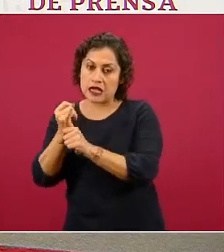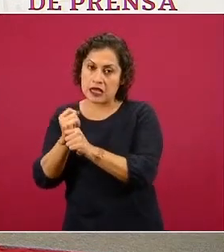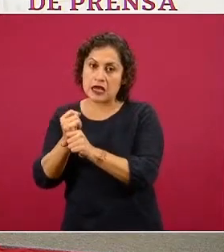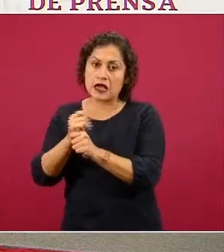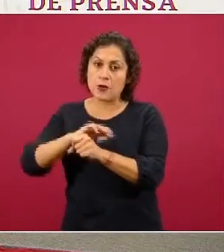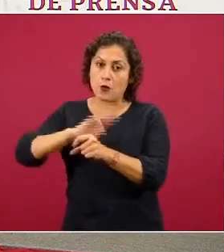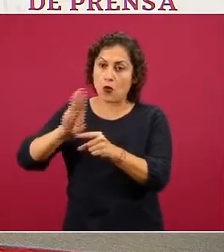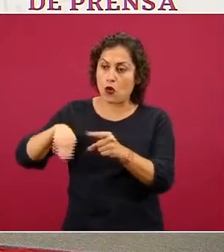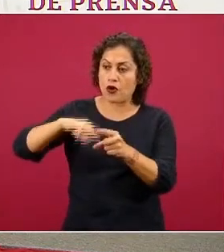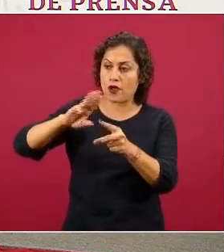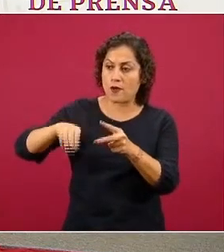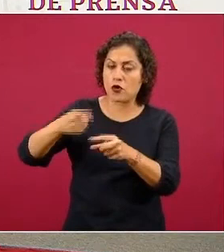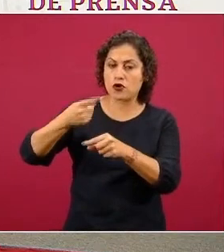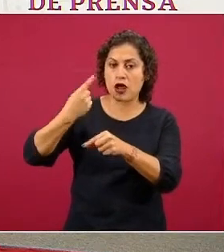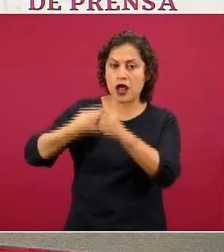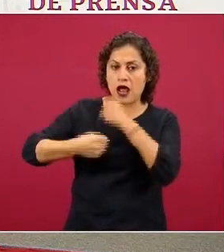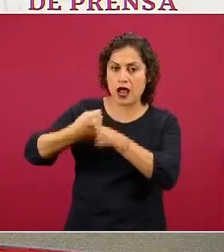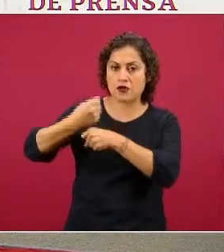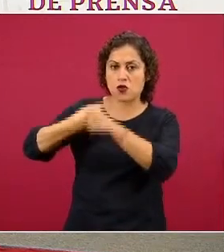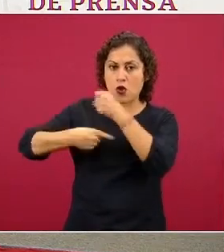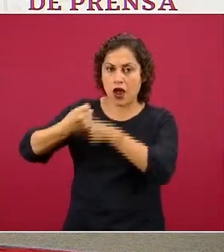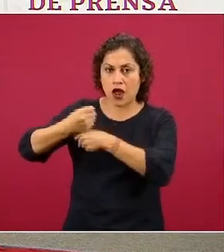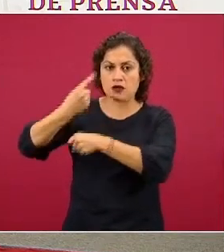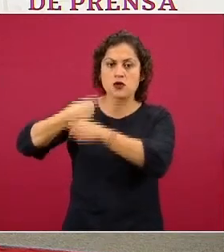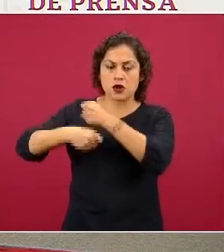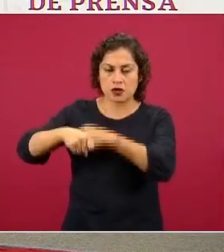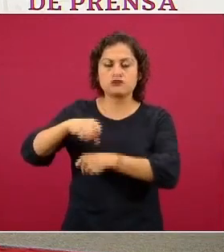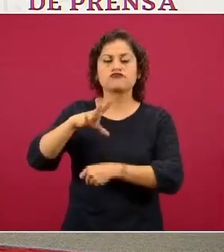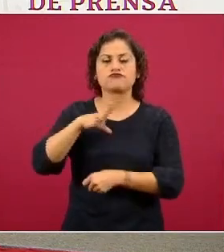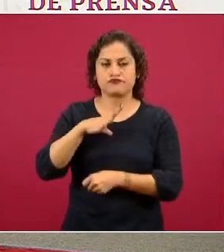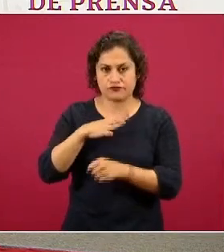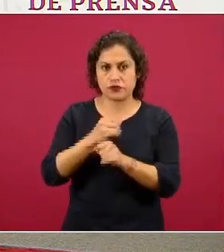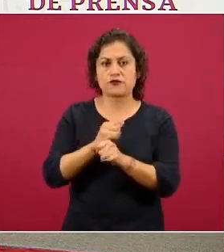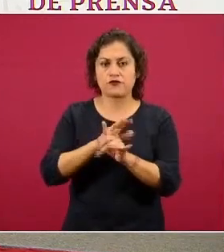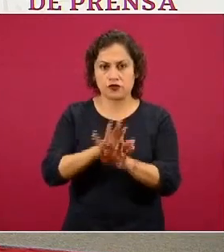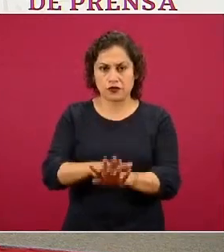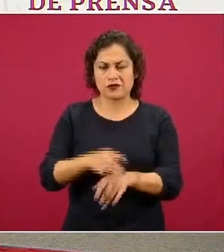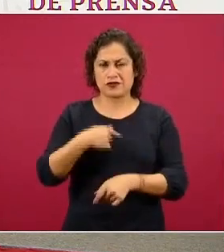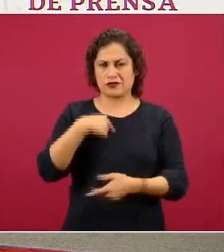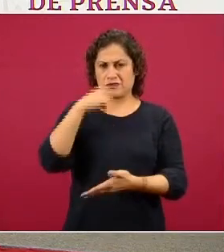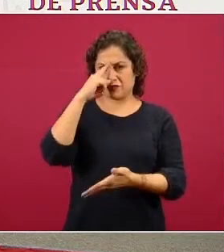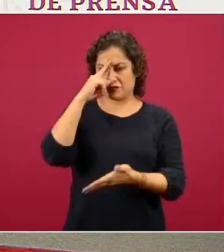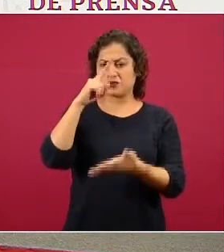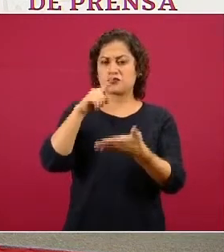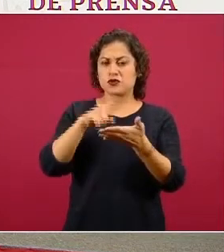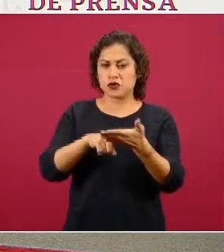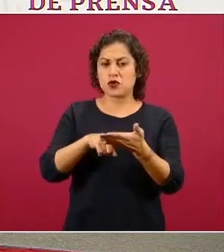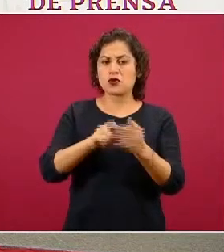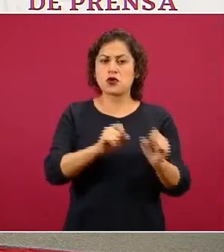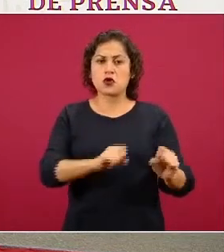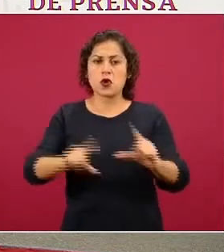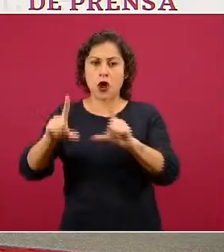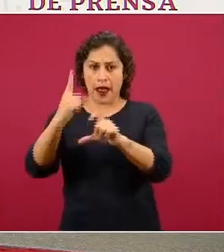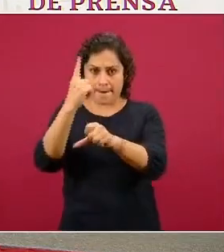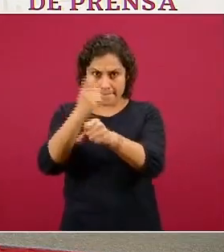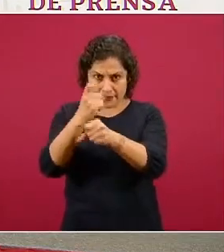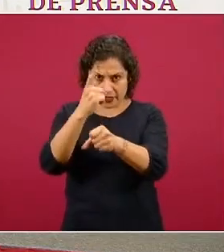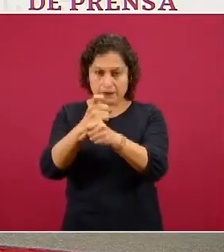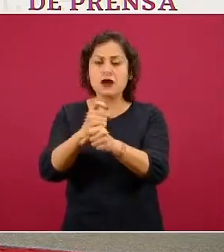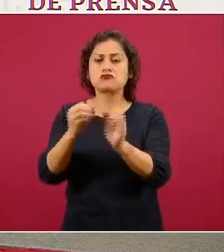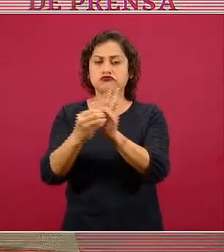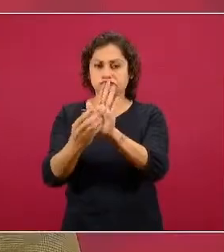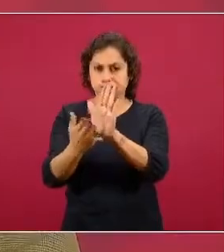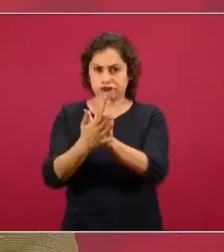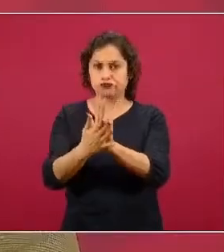años previos, ¿no? Normalmente, y creo que lo tenemos en el primer boletín, pero con gusto lo podemos